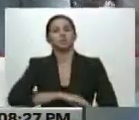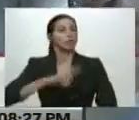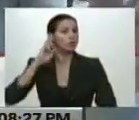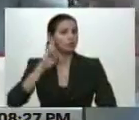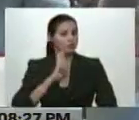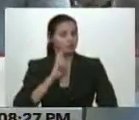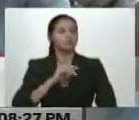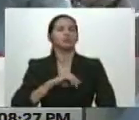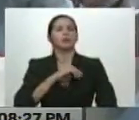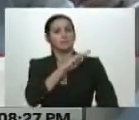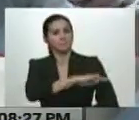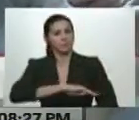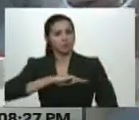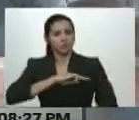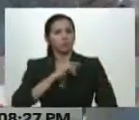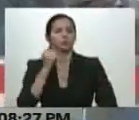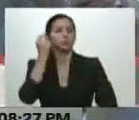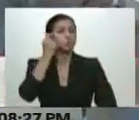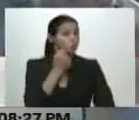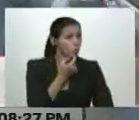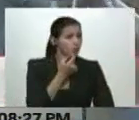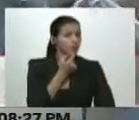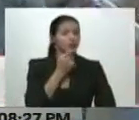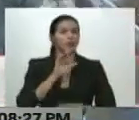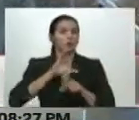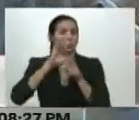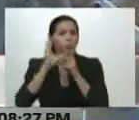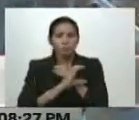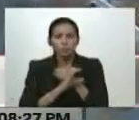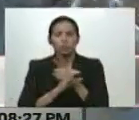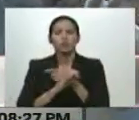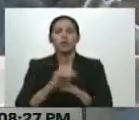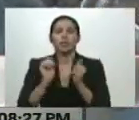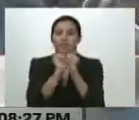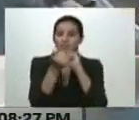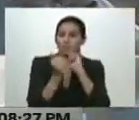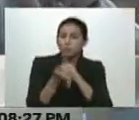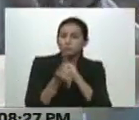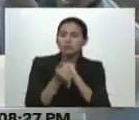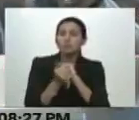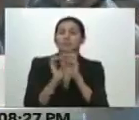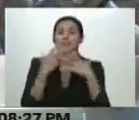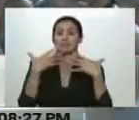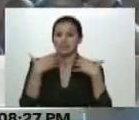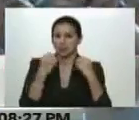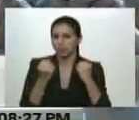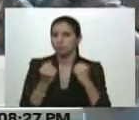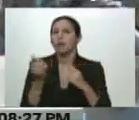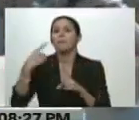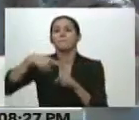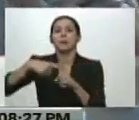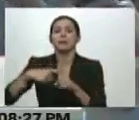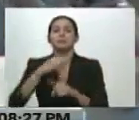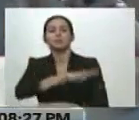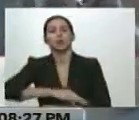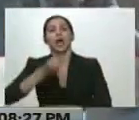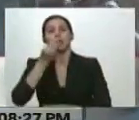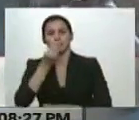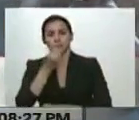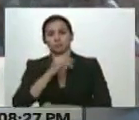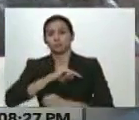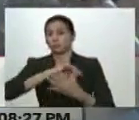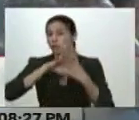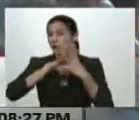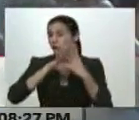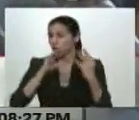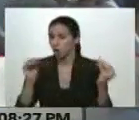Tenemos la Sucre, cultura, deporte y salud y alimentación. Estos son todos,